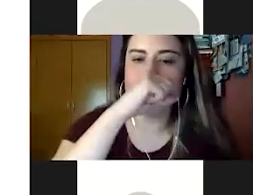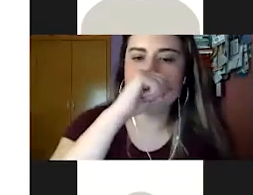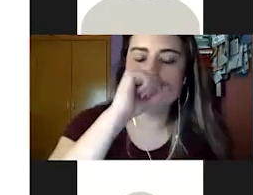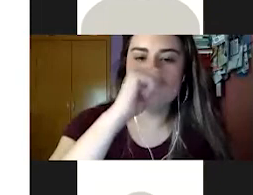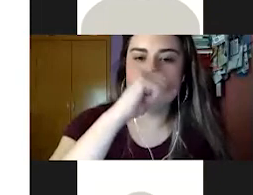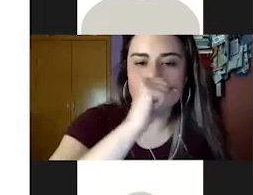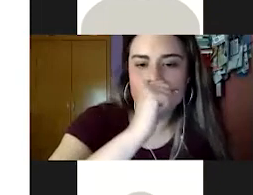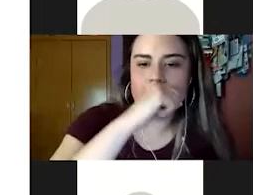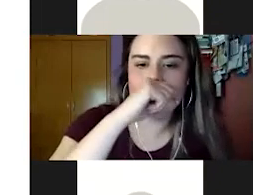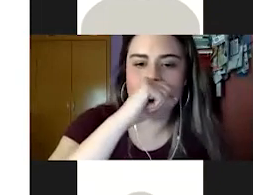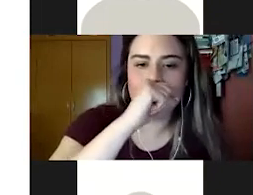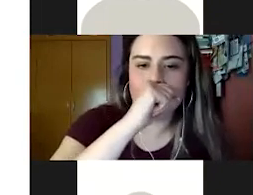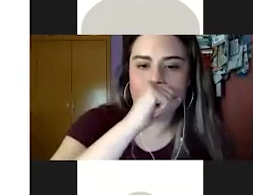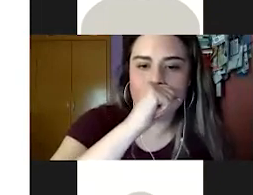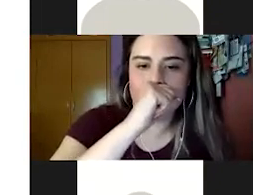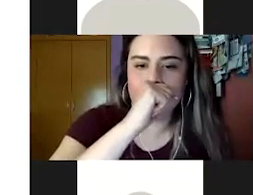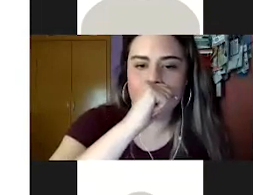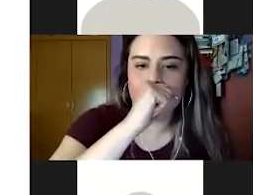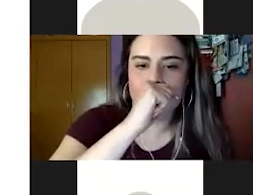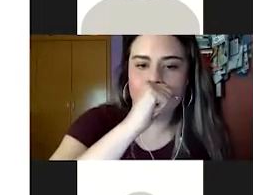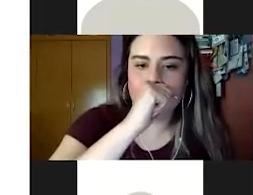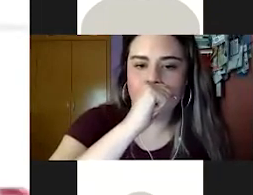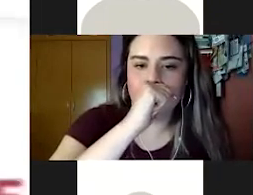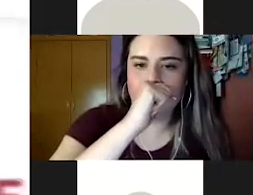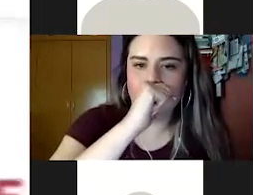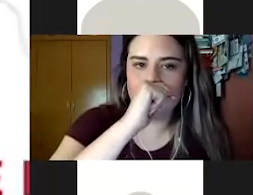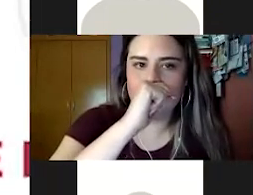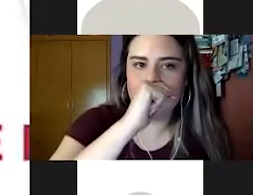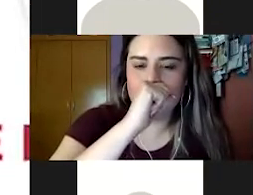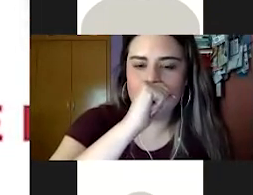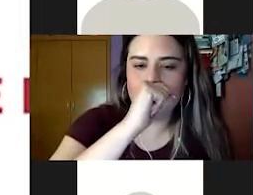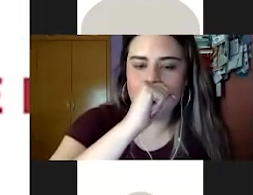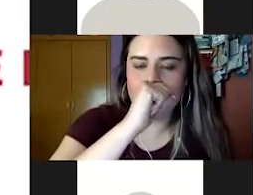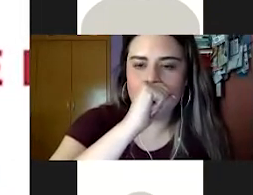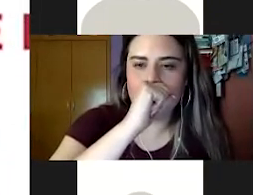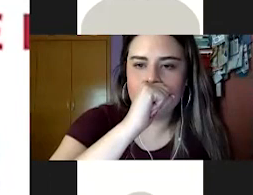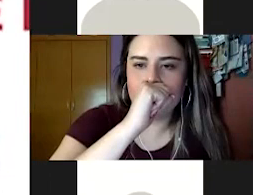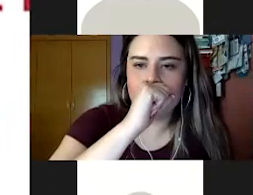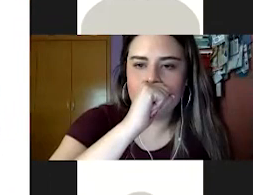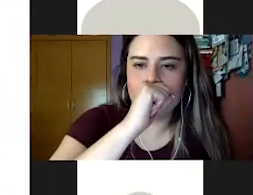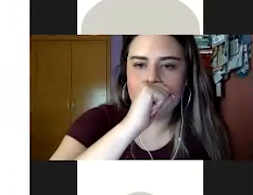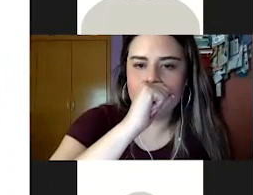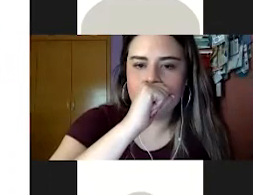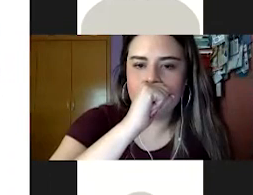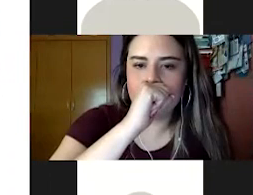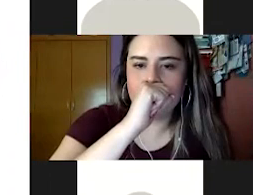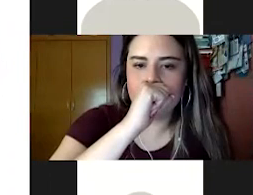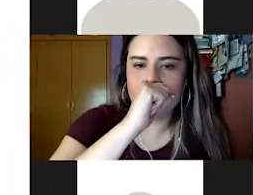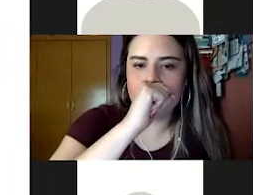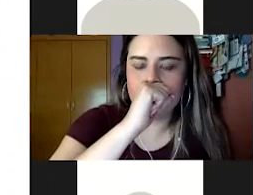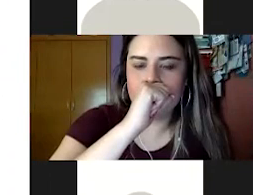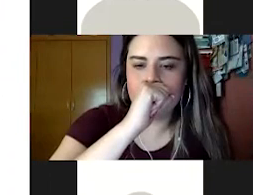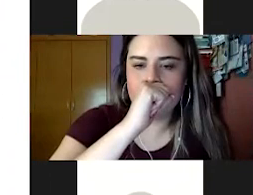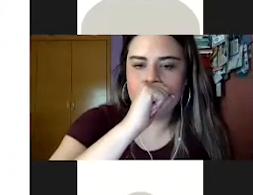Unidas creamos y nos comprometimos a cumplir. En México ya tenemos una estrategia nacional, construida por los